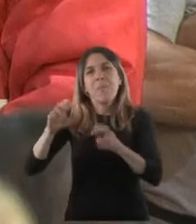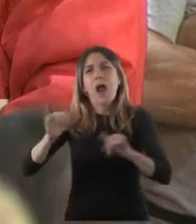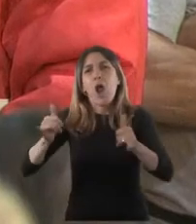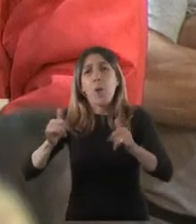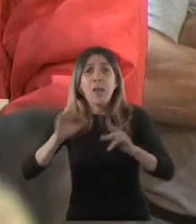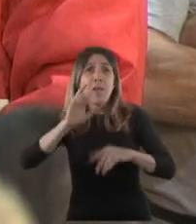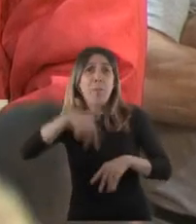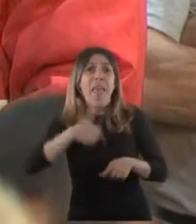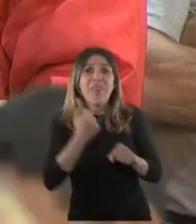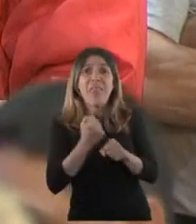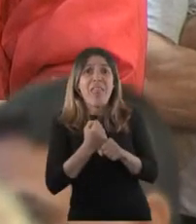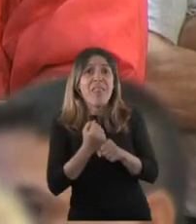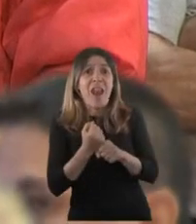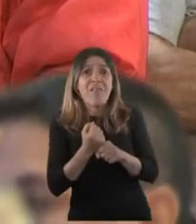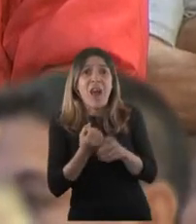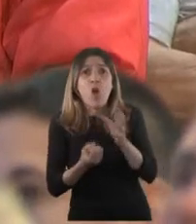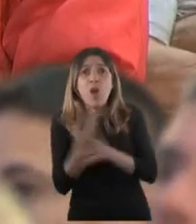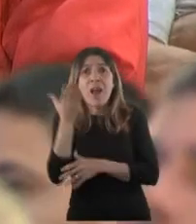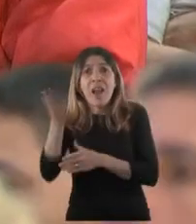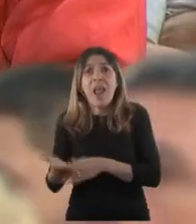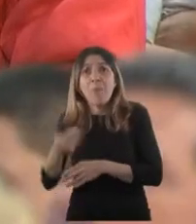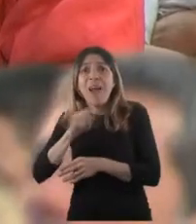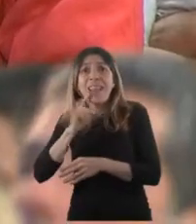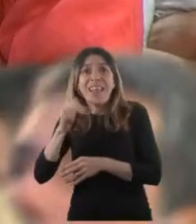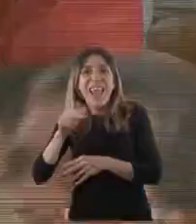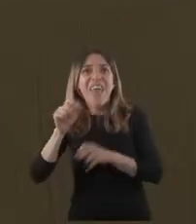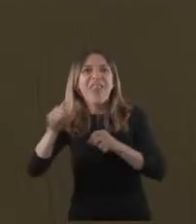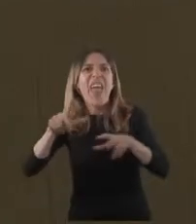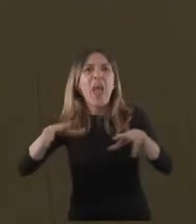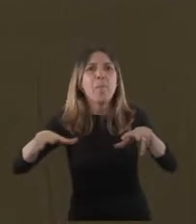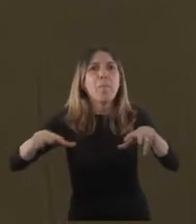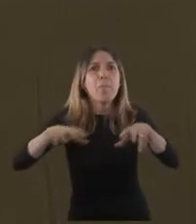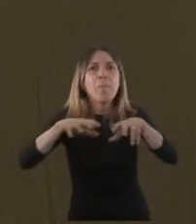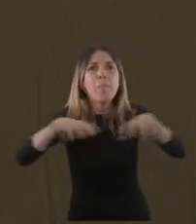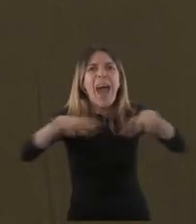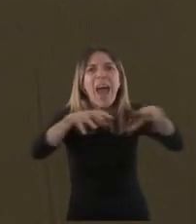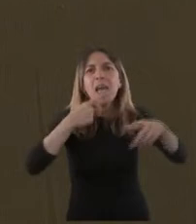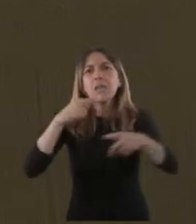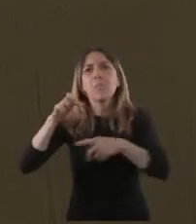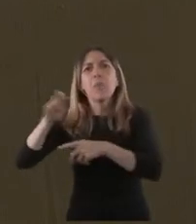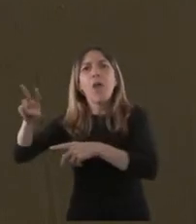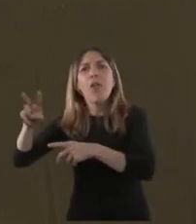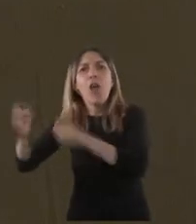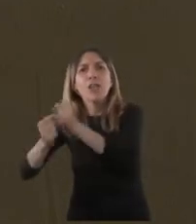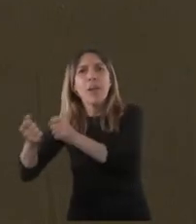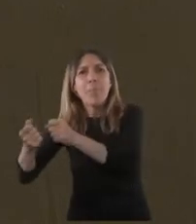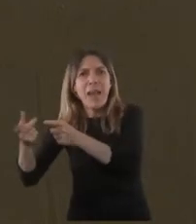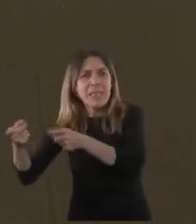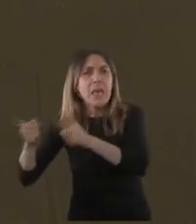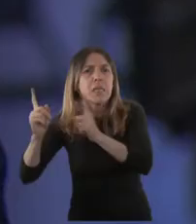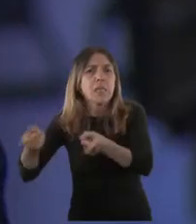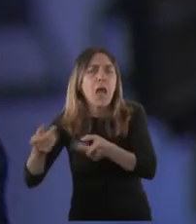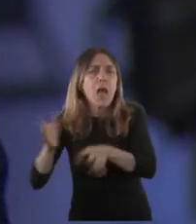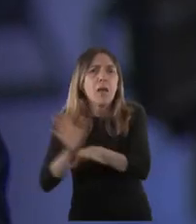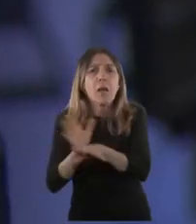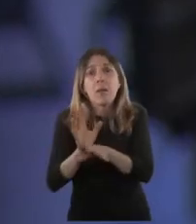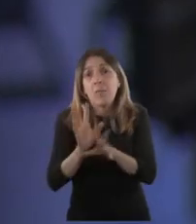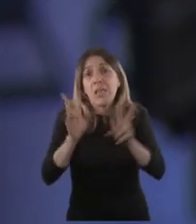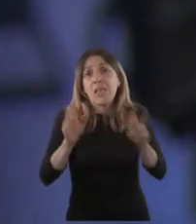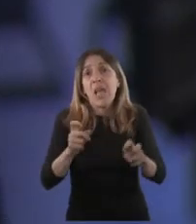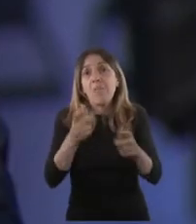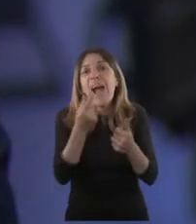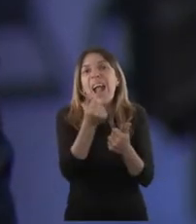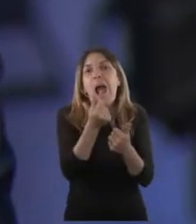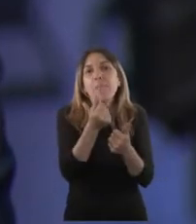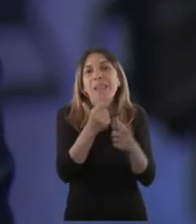excelente que está planteando Matías de parques, de desarrollo de proveedores y de darle al tema de bienes de